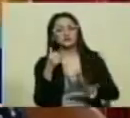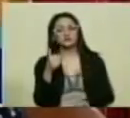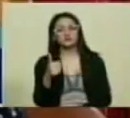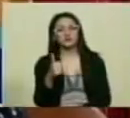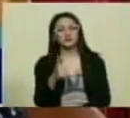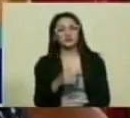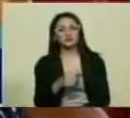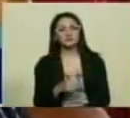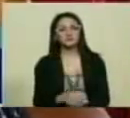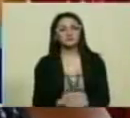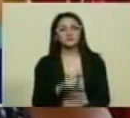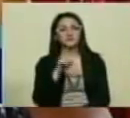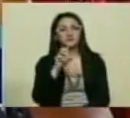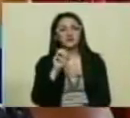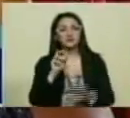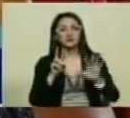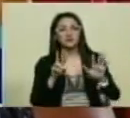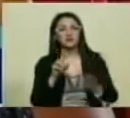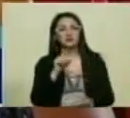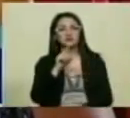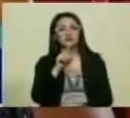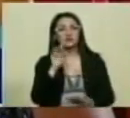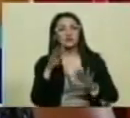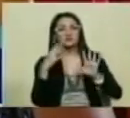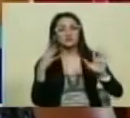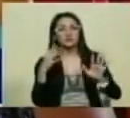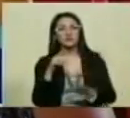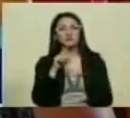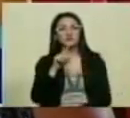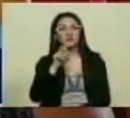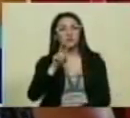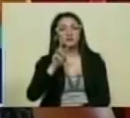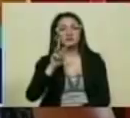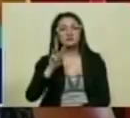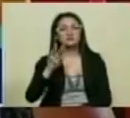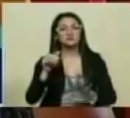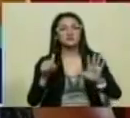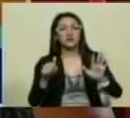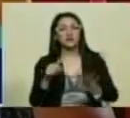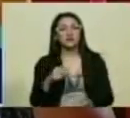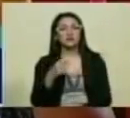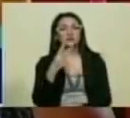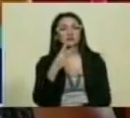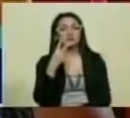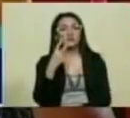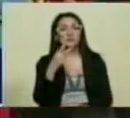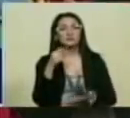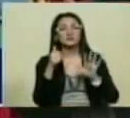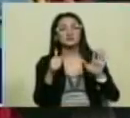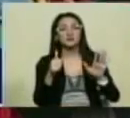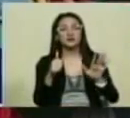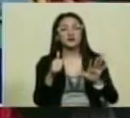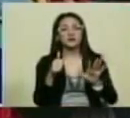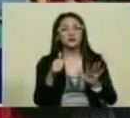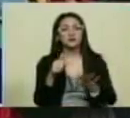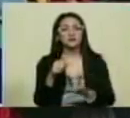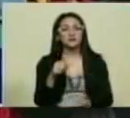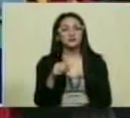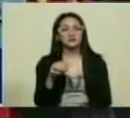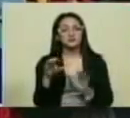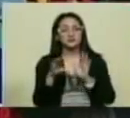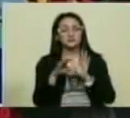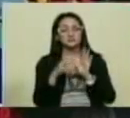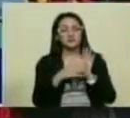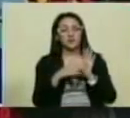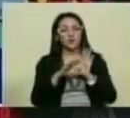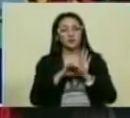107, 119, 126, 226 de la Constitución de la República Bolivariana de Venezuela, en